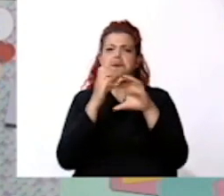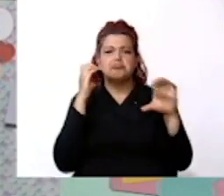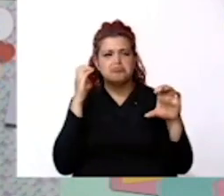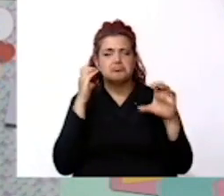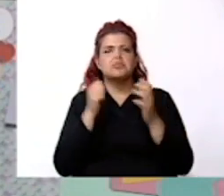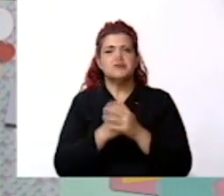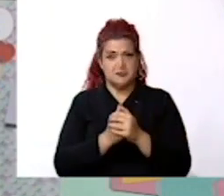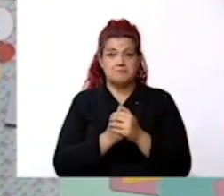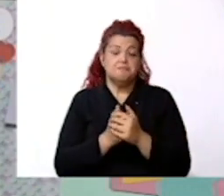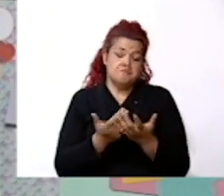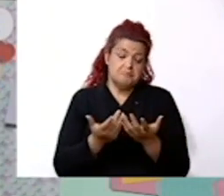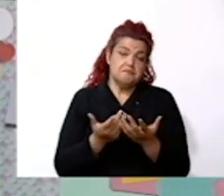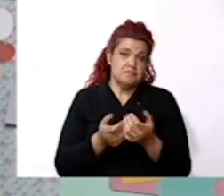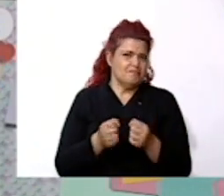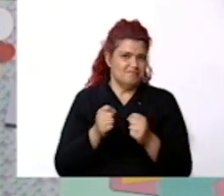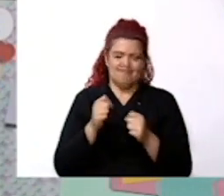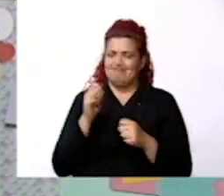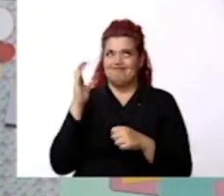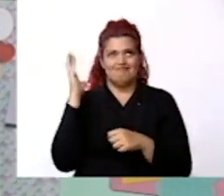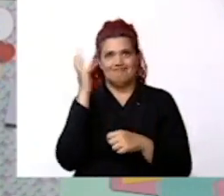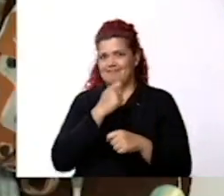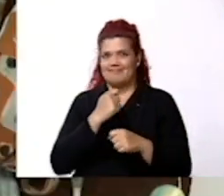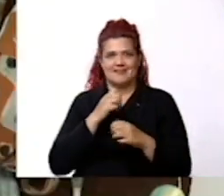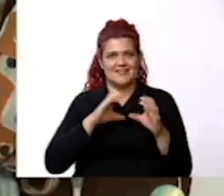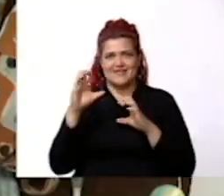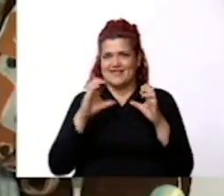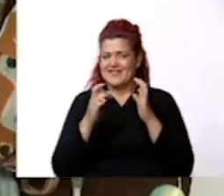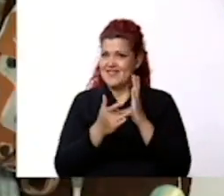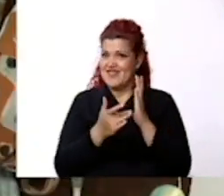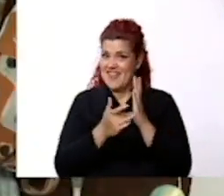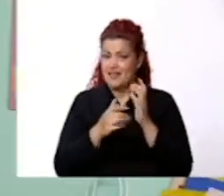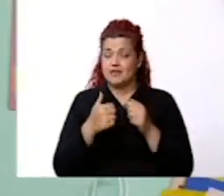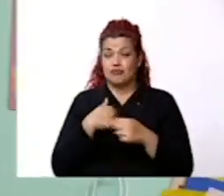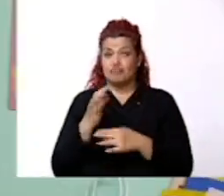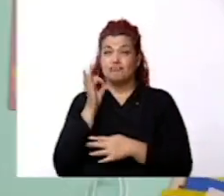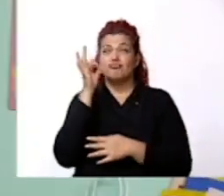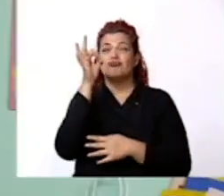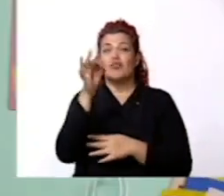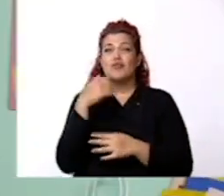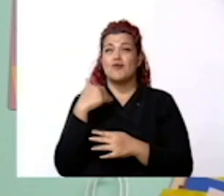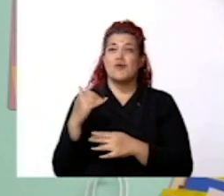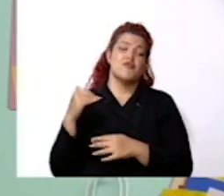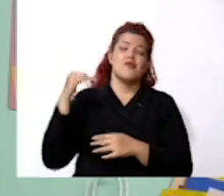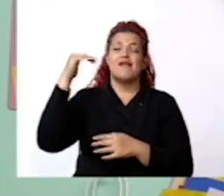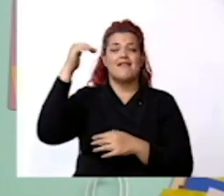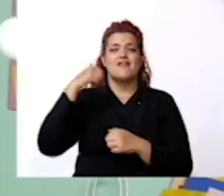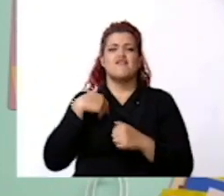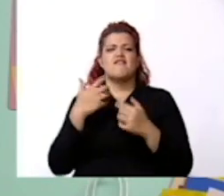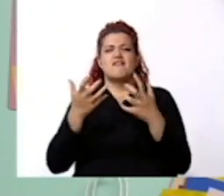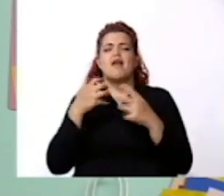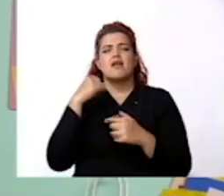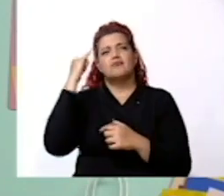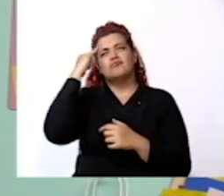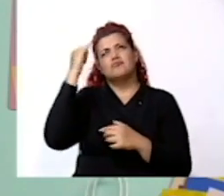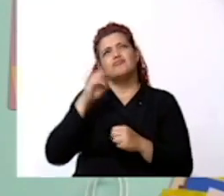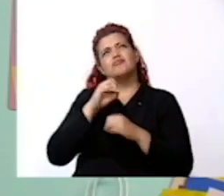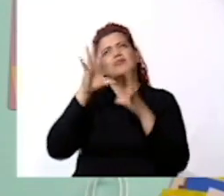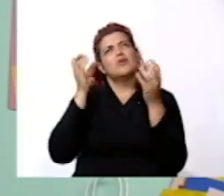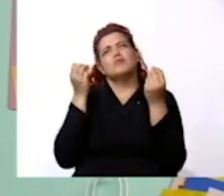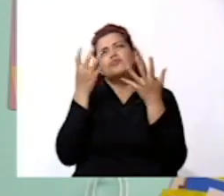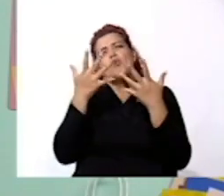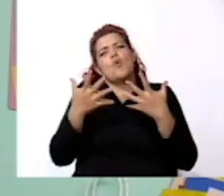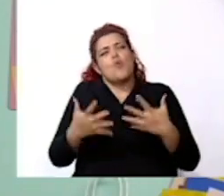buses. Bueno, es chivísima la ciencia y la tecnología. Cuando yo sea grande, quiero inventar muchas